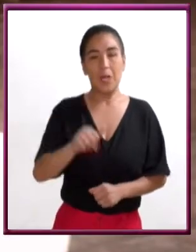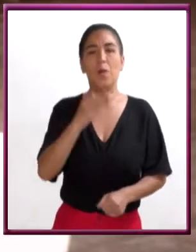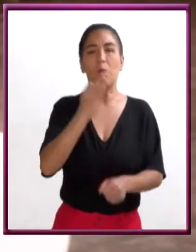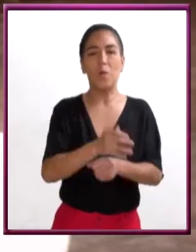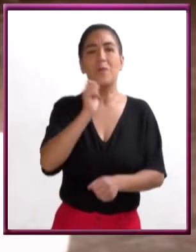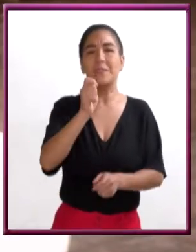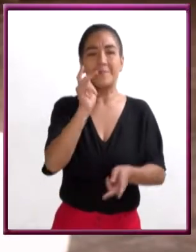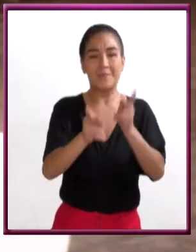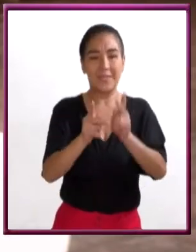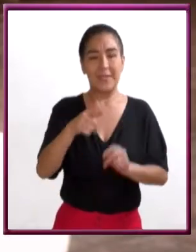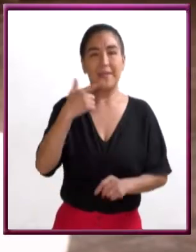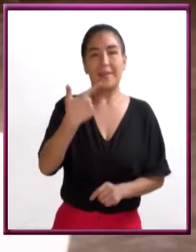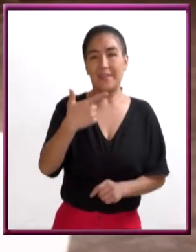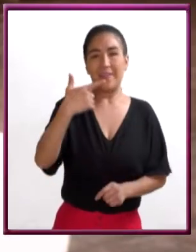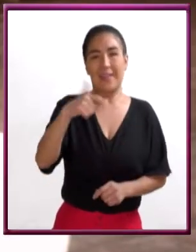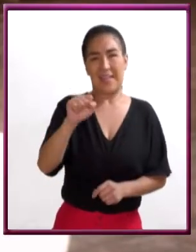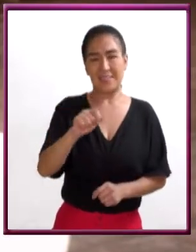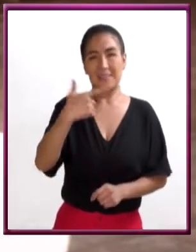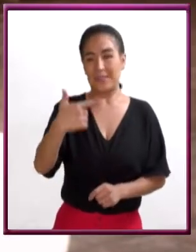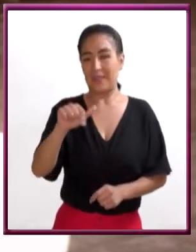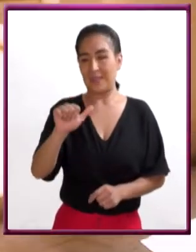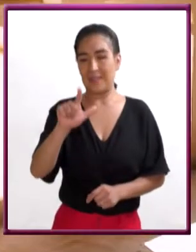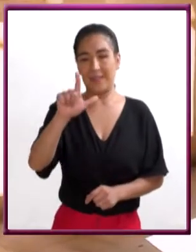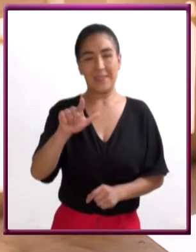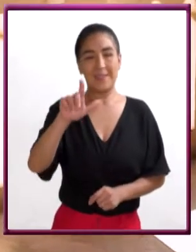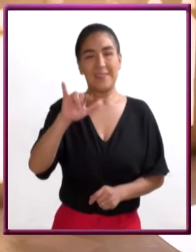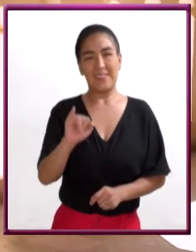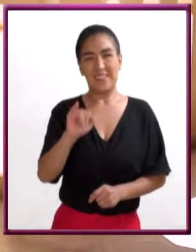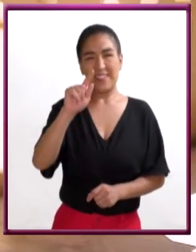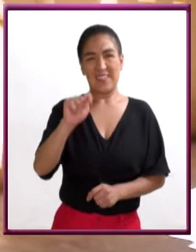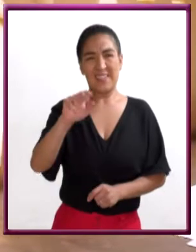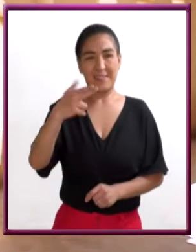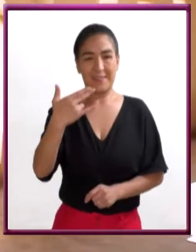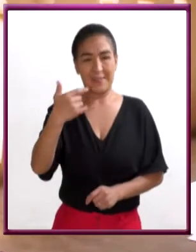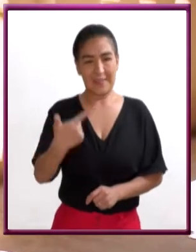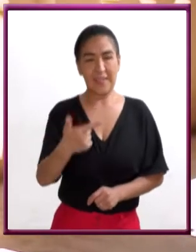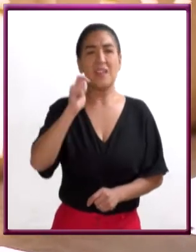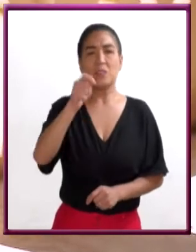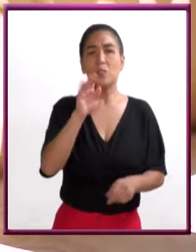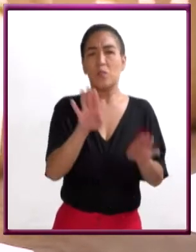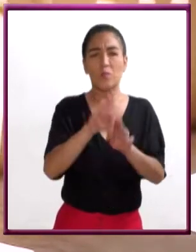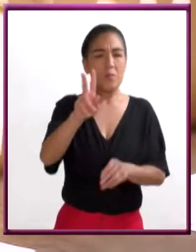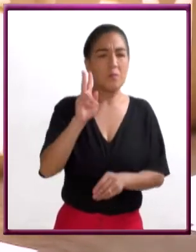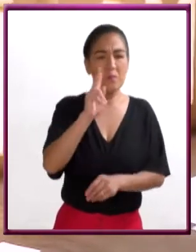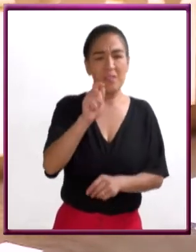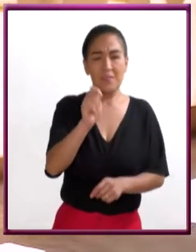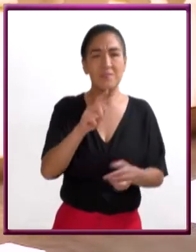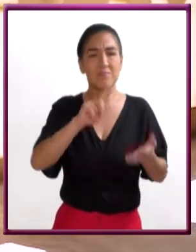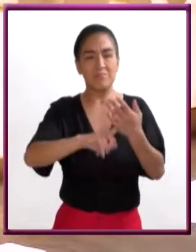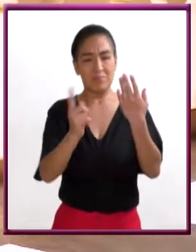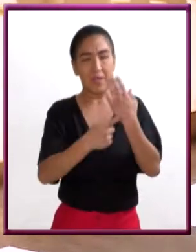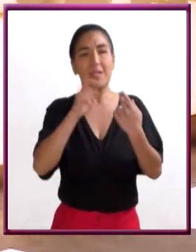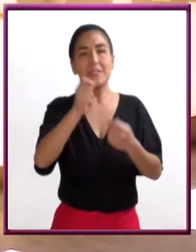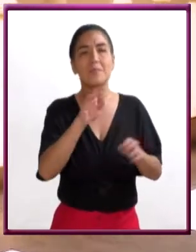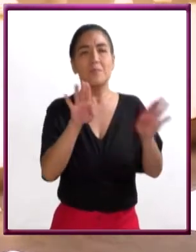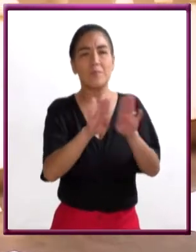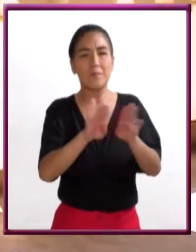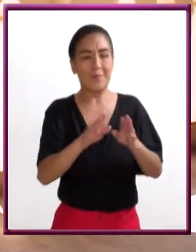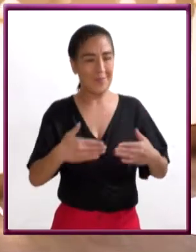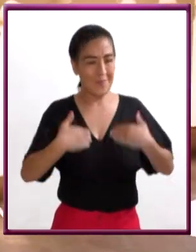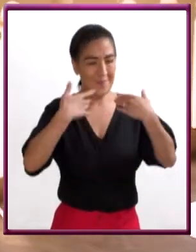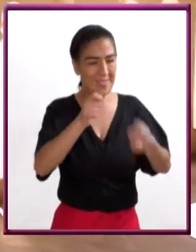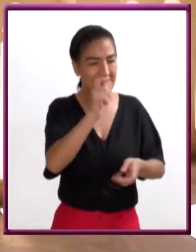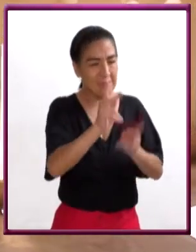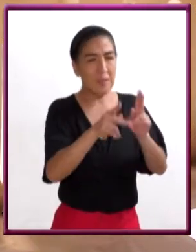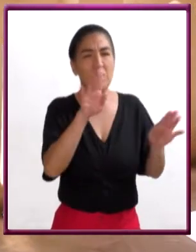Valdés y hoy hablaremos del gaslighting. ¿Alguna vez has dudado de la realidad que percibes porque alguien en quien confías